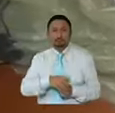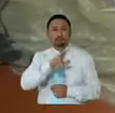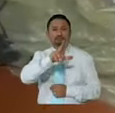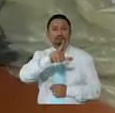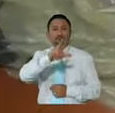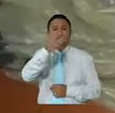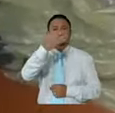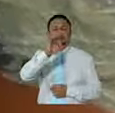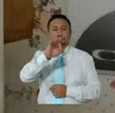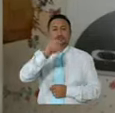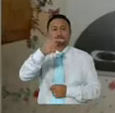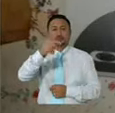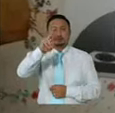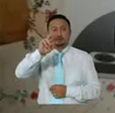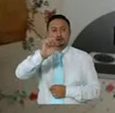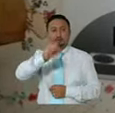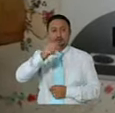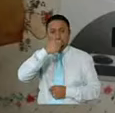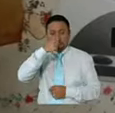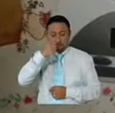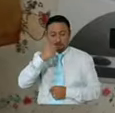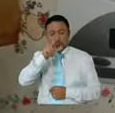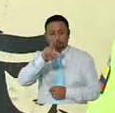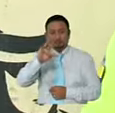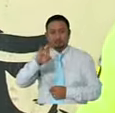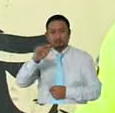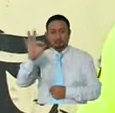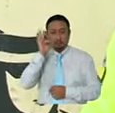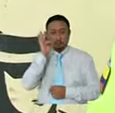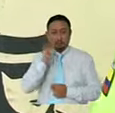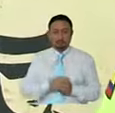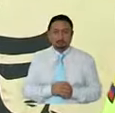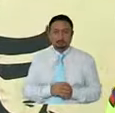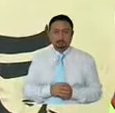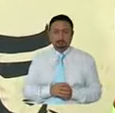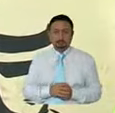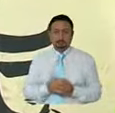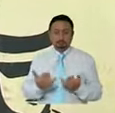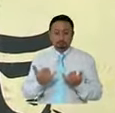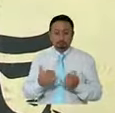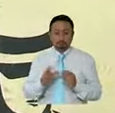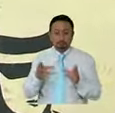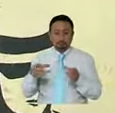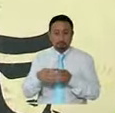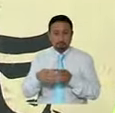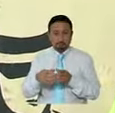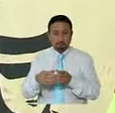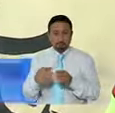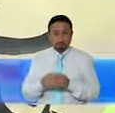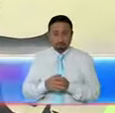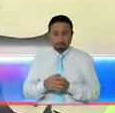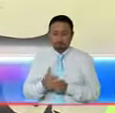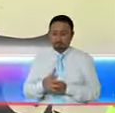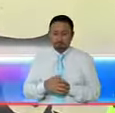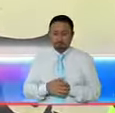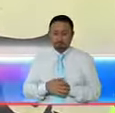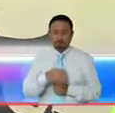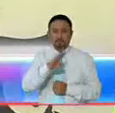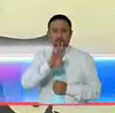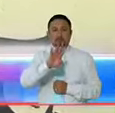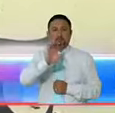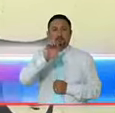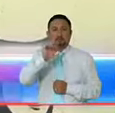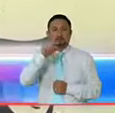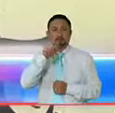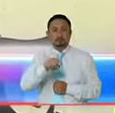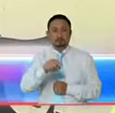319 gramos de cocaína y 37 de marihuana. Afortunadamente sacamos del sector aproximadamente 4.000 dosis